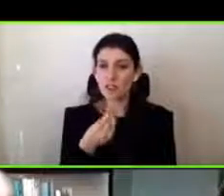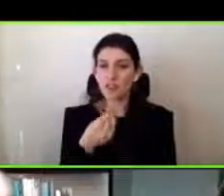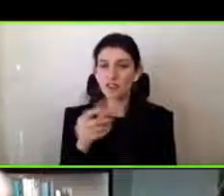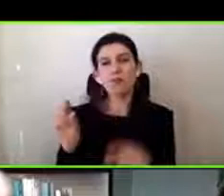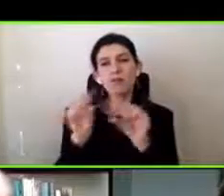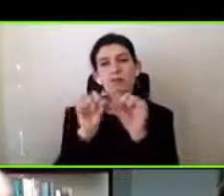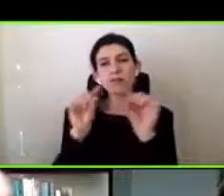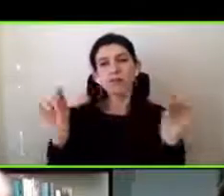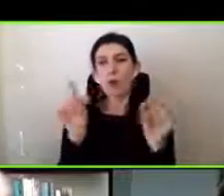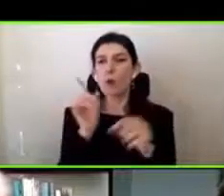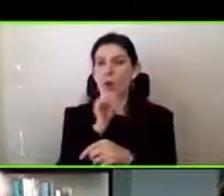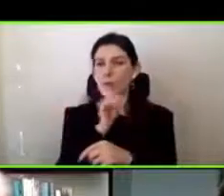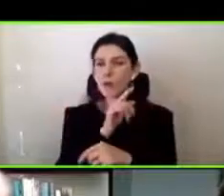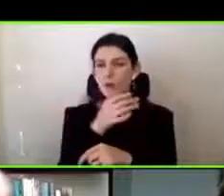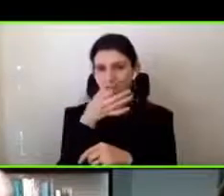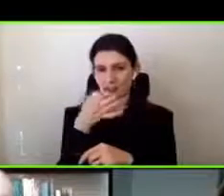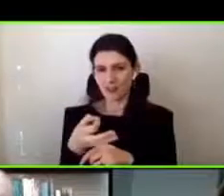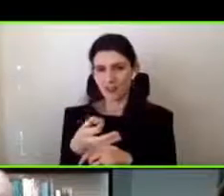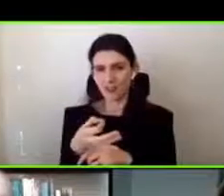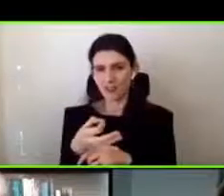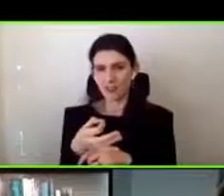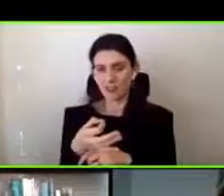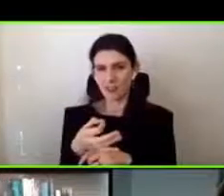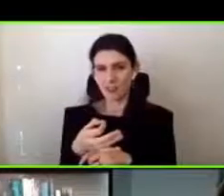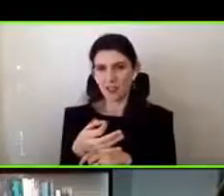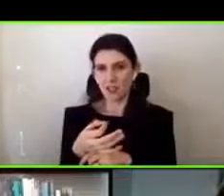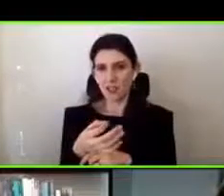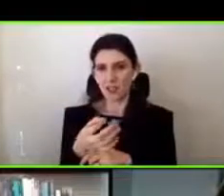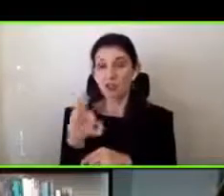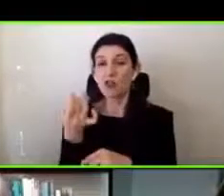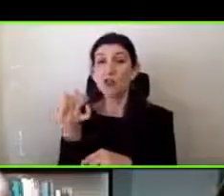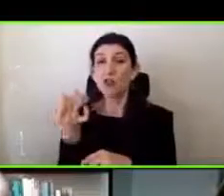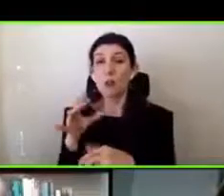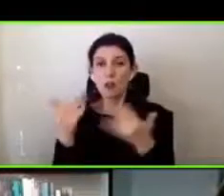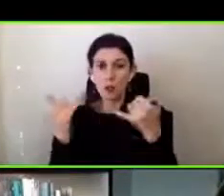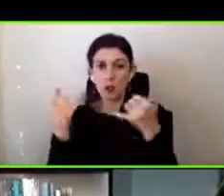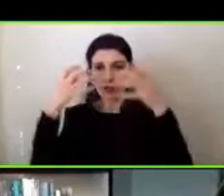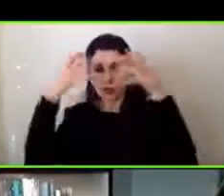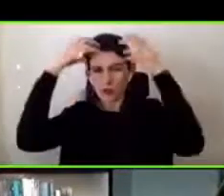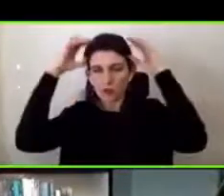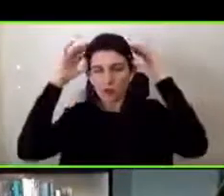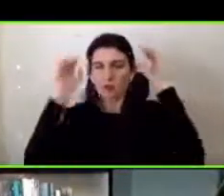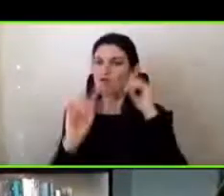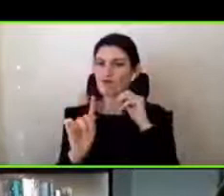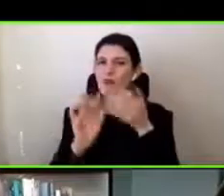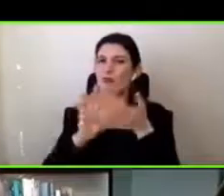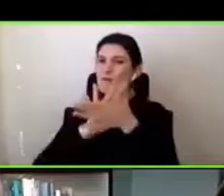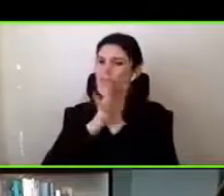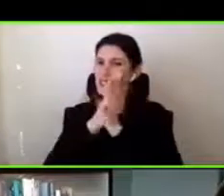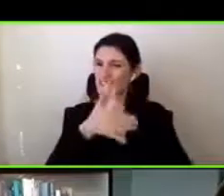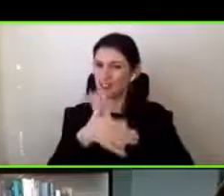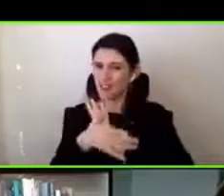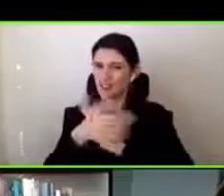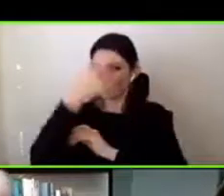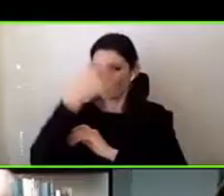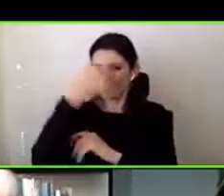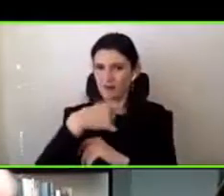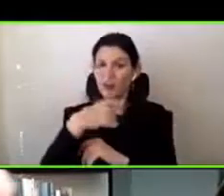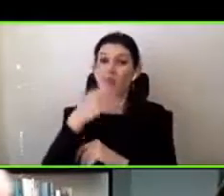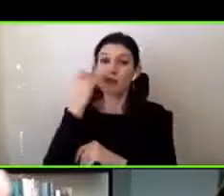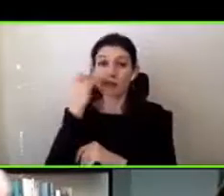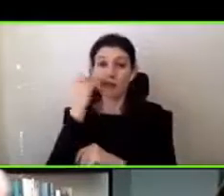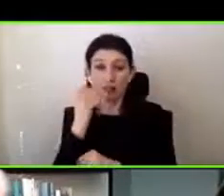dijiste al final, ¿cierto? Que no solamente es el juego y el cerebro, sino que es un todo. Es un niño con una identidad,